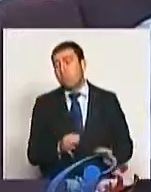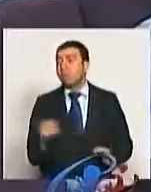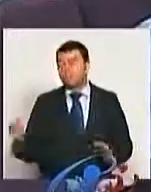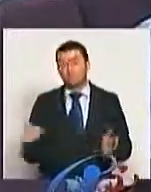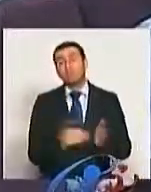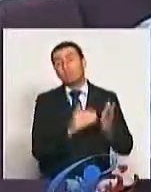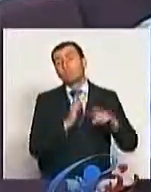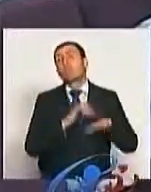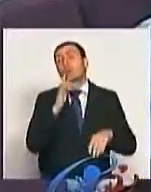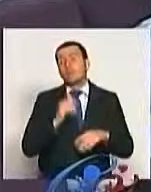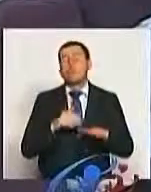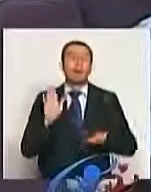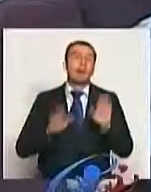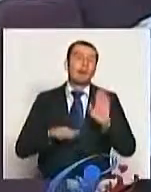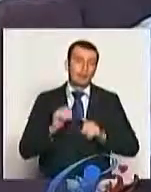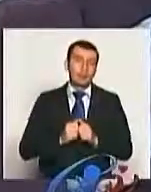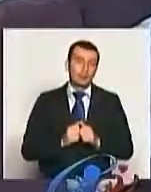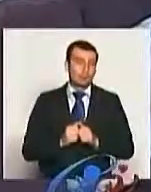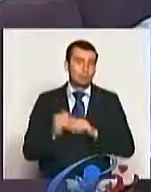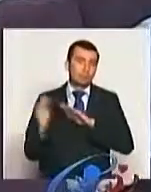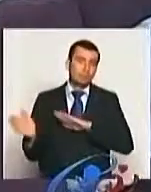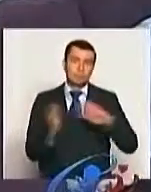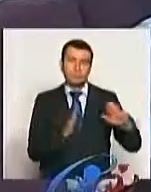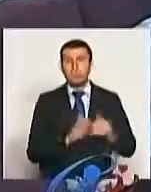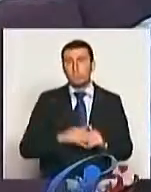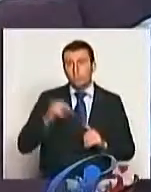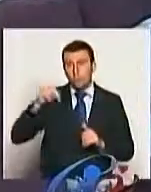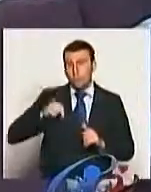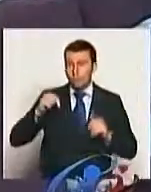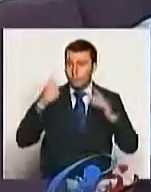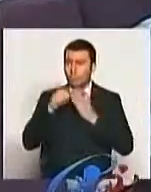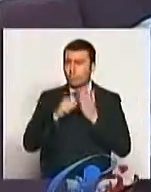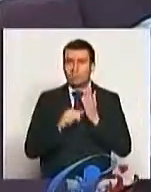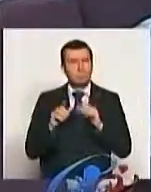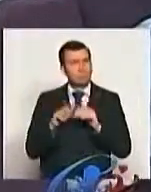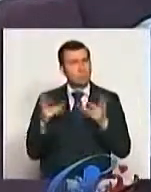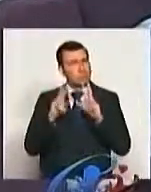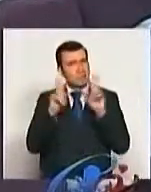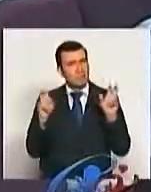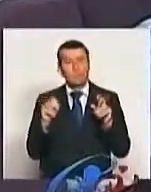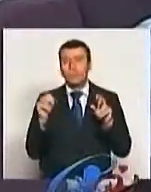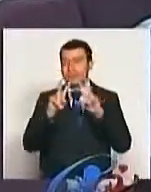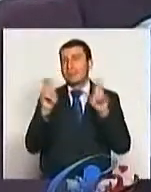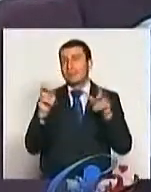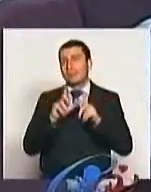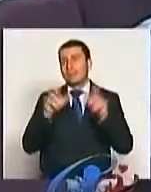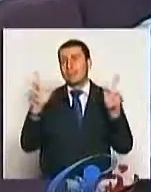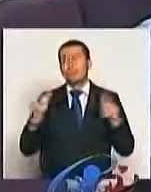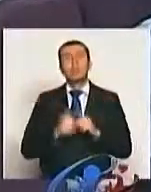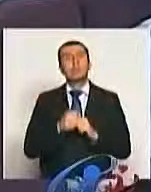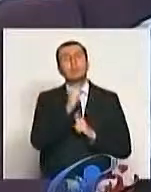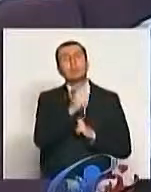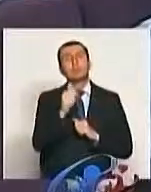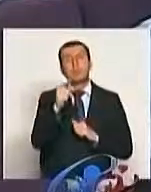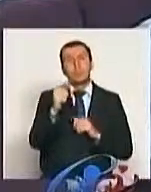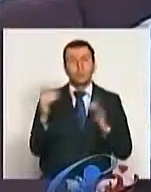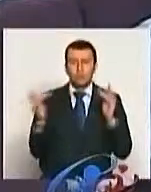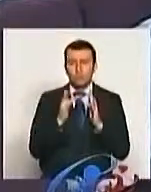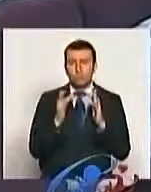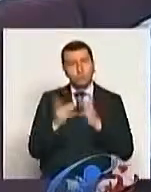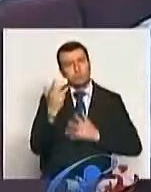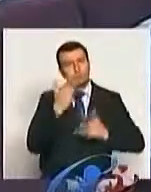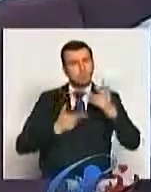médica. Hoy vamos a hacer este programa con tema libre para que ustedes se comuniquen con nosotros. Va a